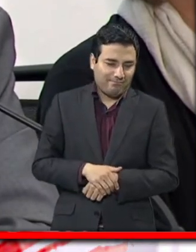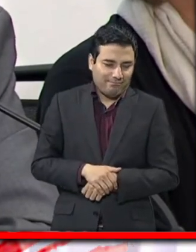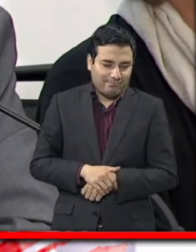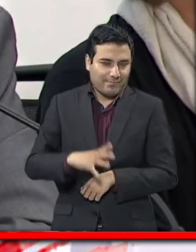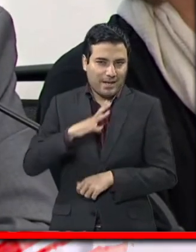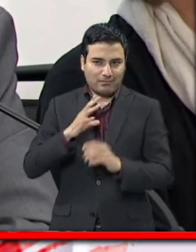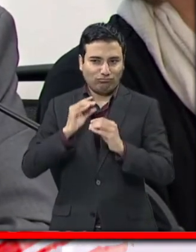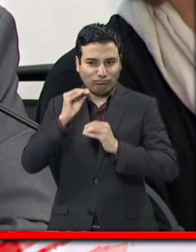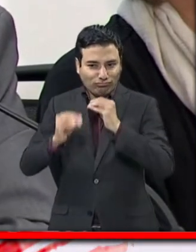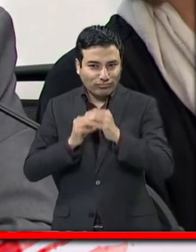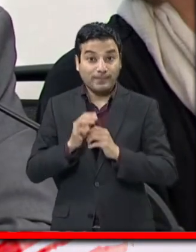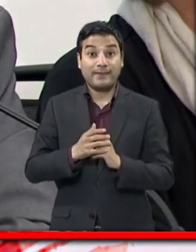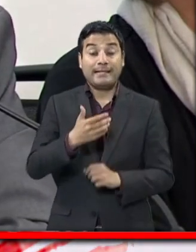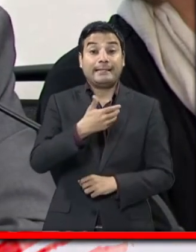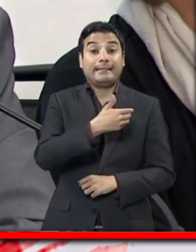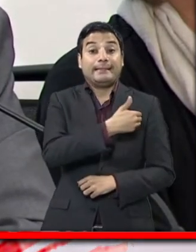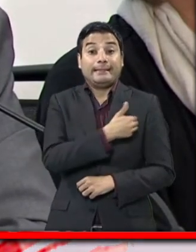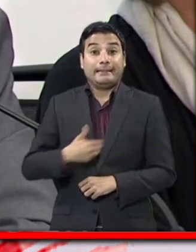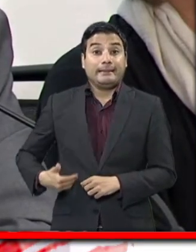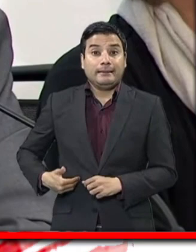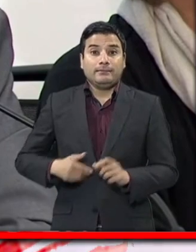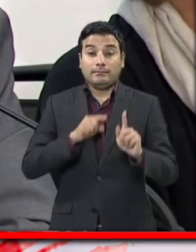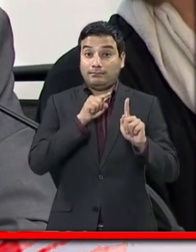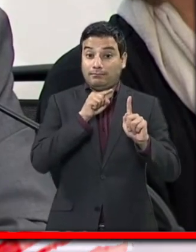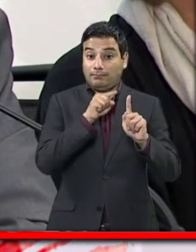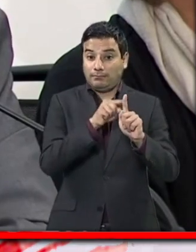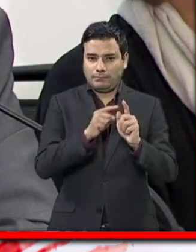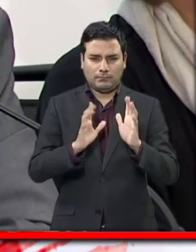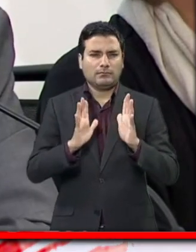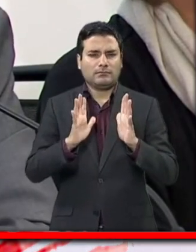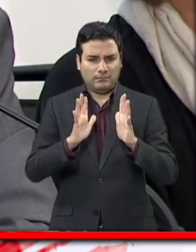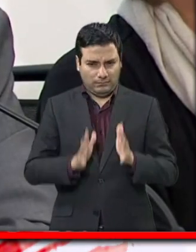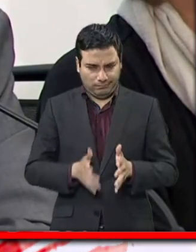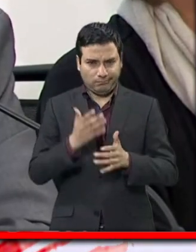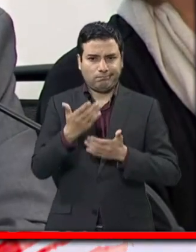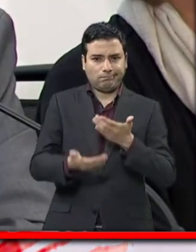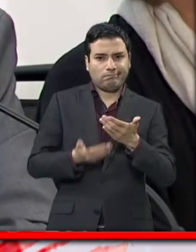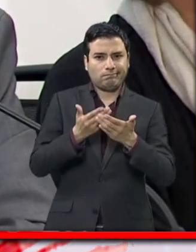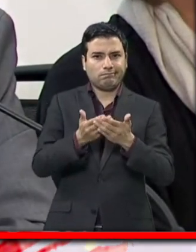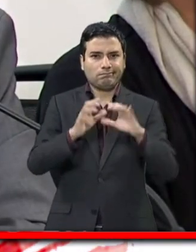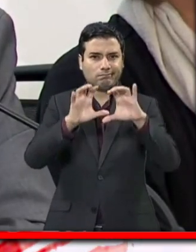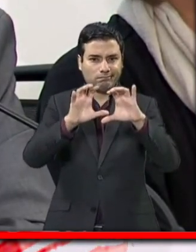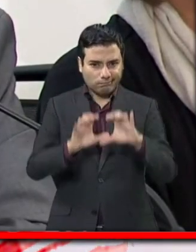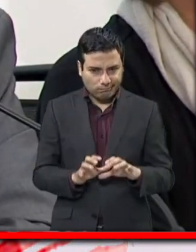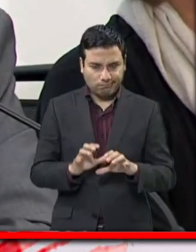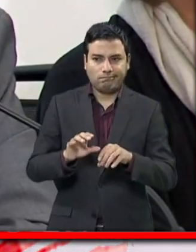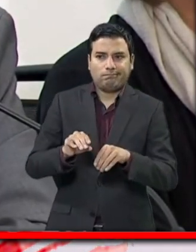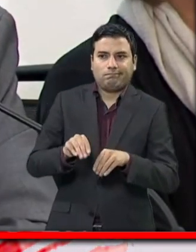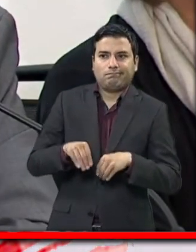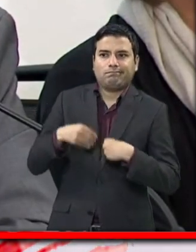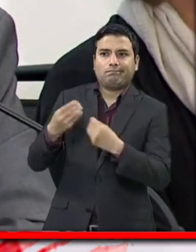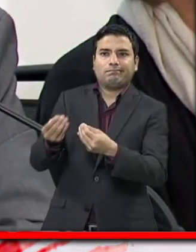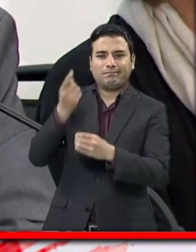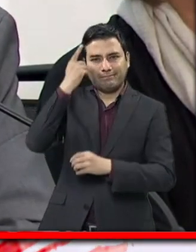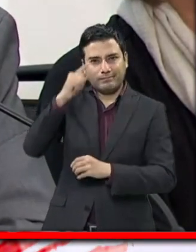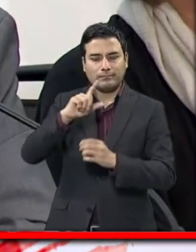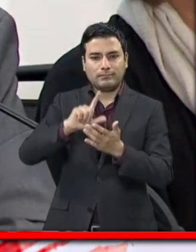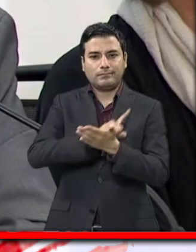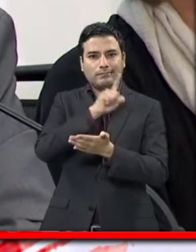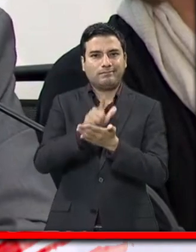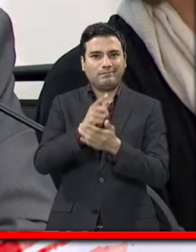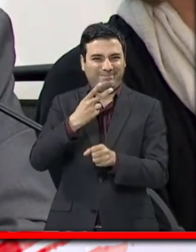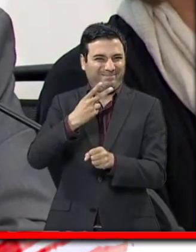Federal mandó una o una serie de iniciativas a reformas a leyes digamos